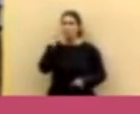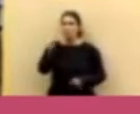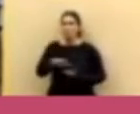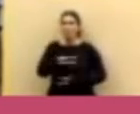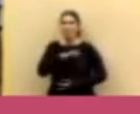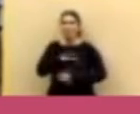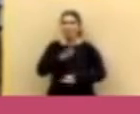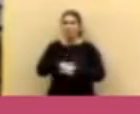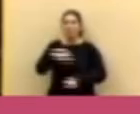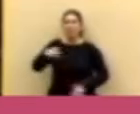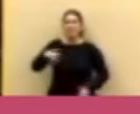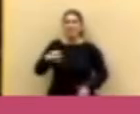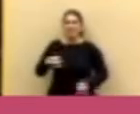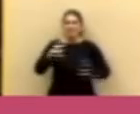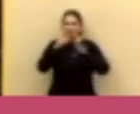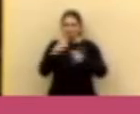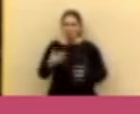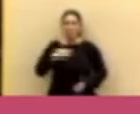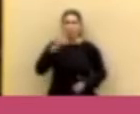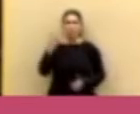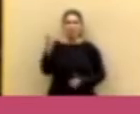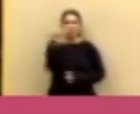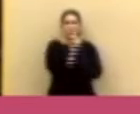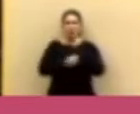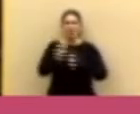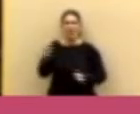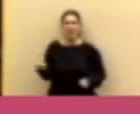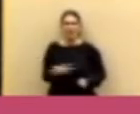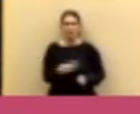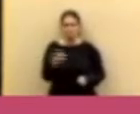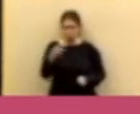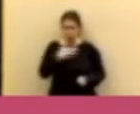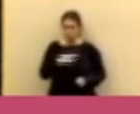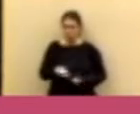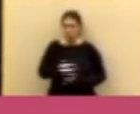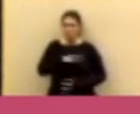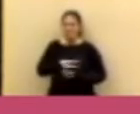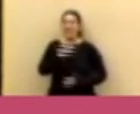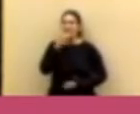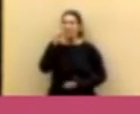es el presidente Sánchez. Entonces yo creo que ha sido una jornada singular